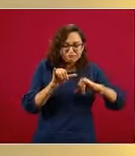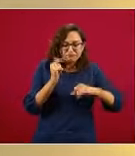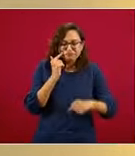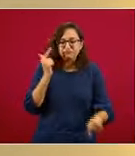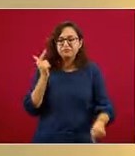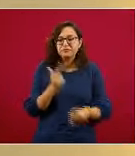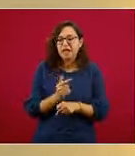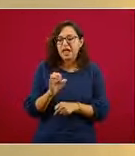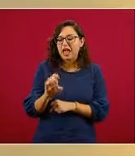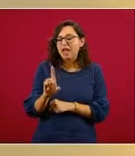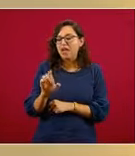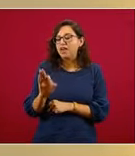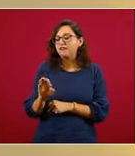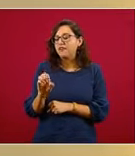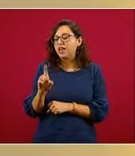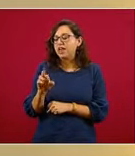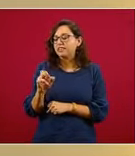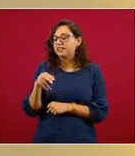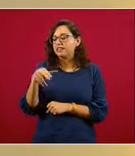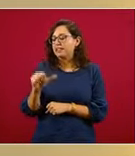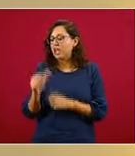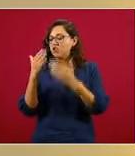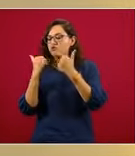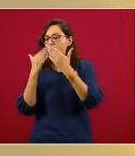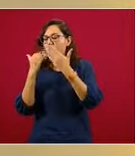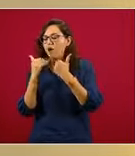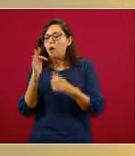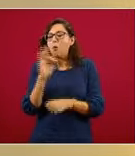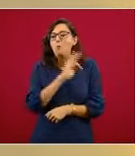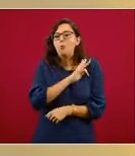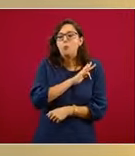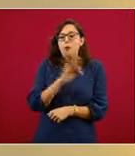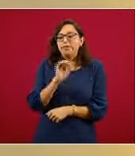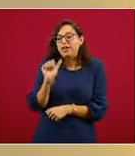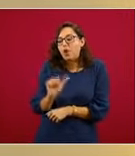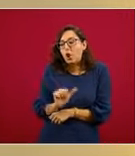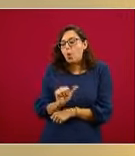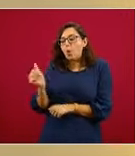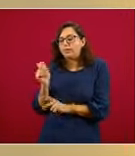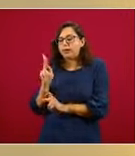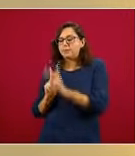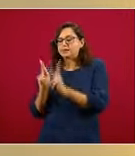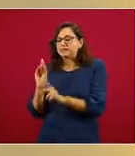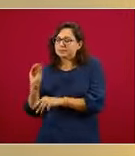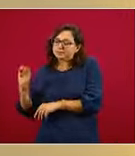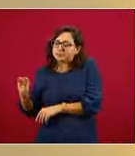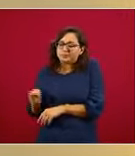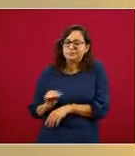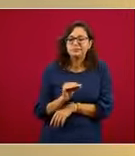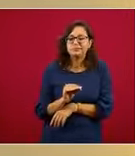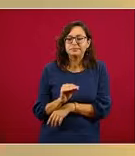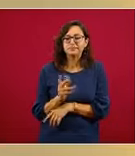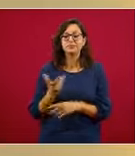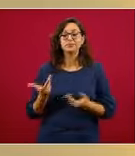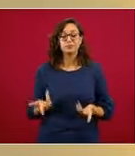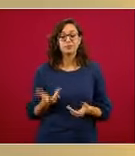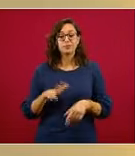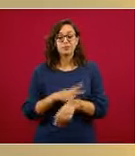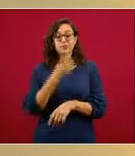efedrina podemos utilizar alguna otra molécula similar para sustituirle. Y por eso está el día de hoy en todos